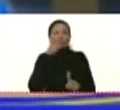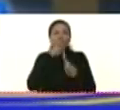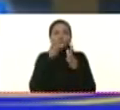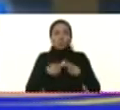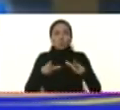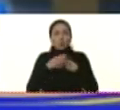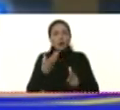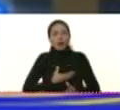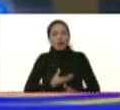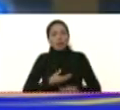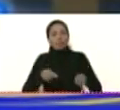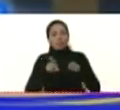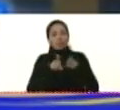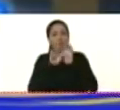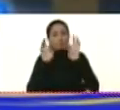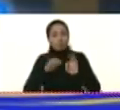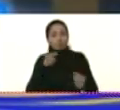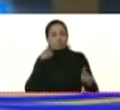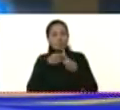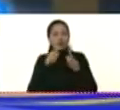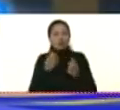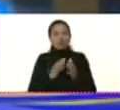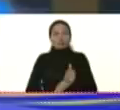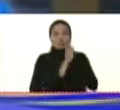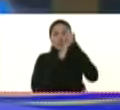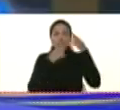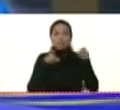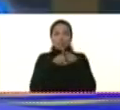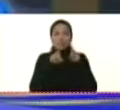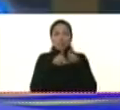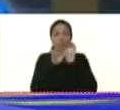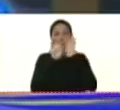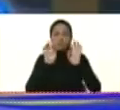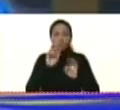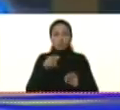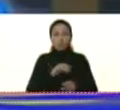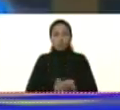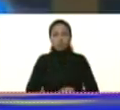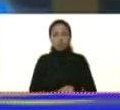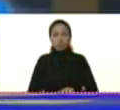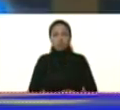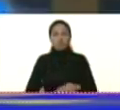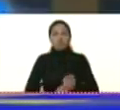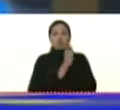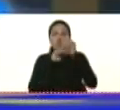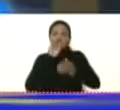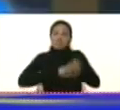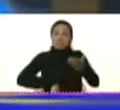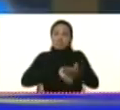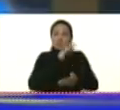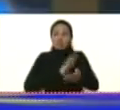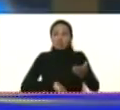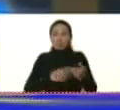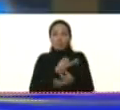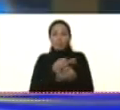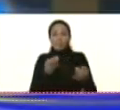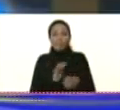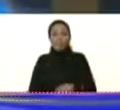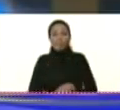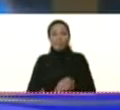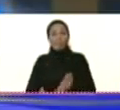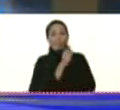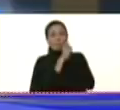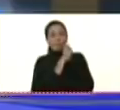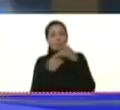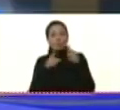gran alcalde. Ha resultado un gran líder, Luis José Marcano, un gran líder de Barcelona, un gran líder de